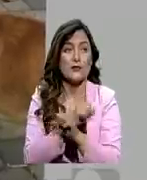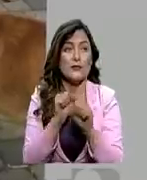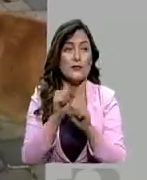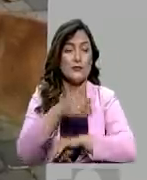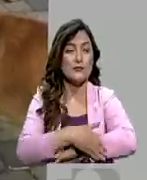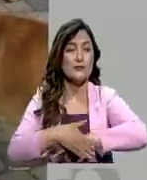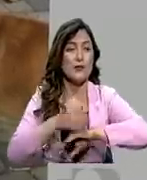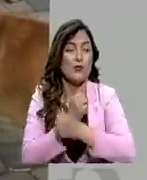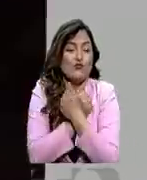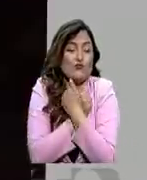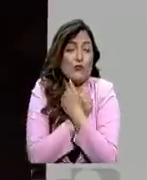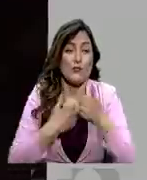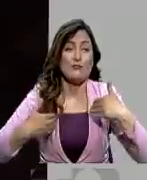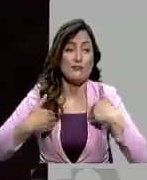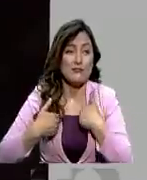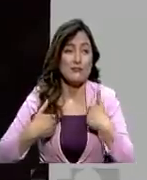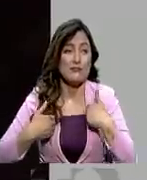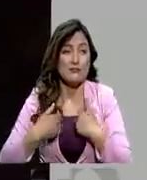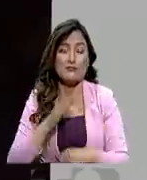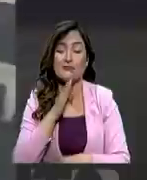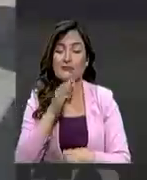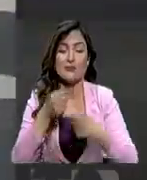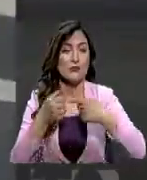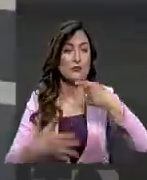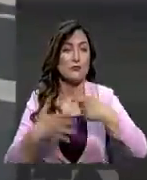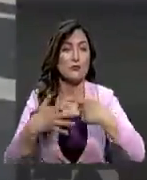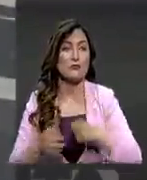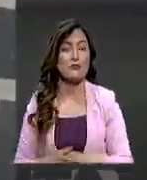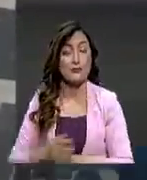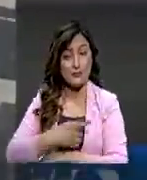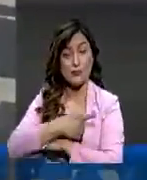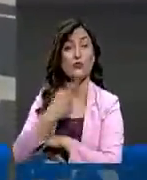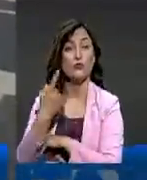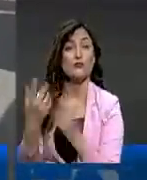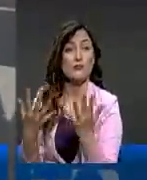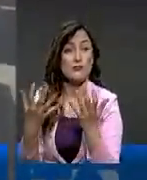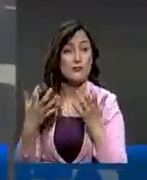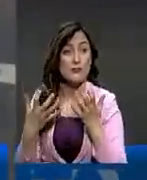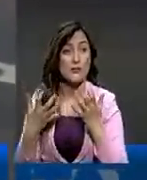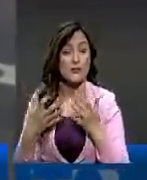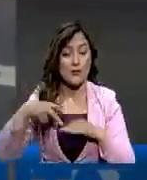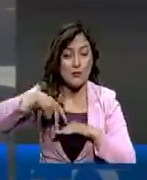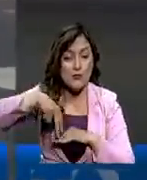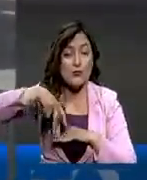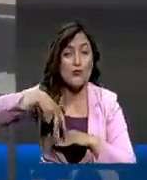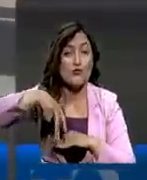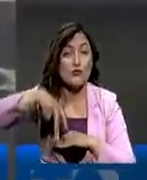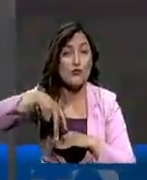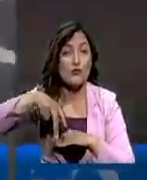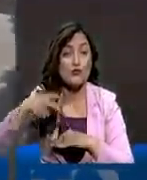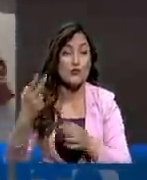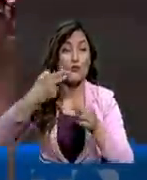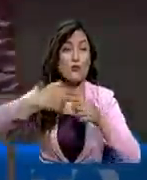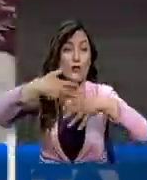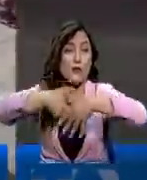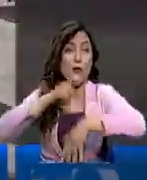por los animales fue una de las características de Karina, quien el día del accidente intentaba cruzar la calle para acudir a una marcha en